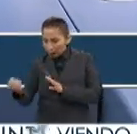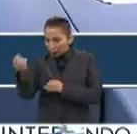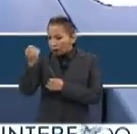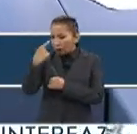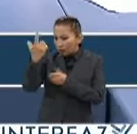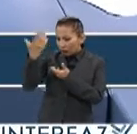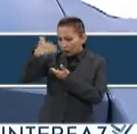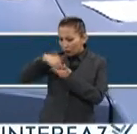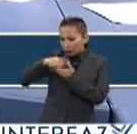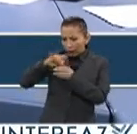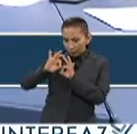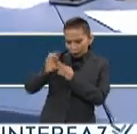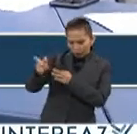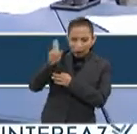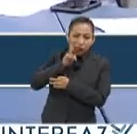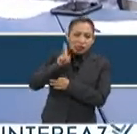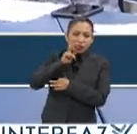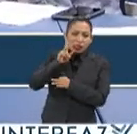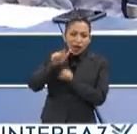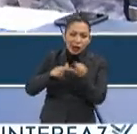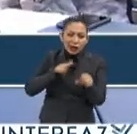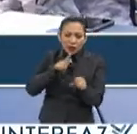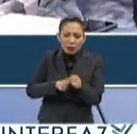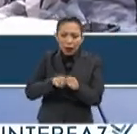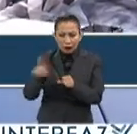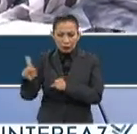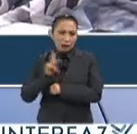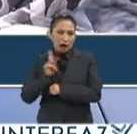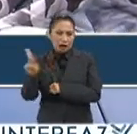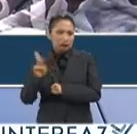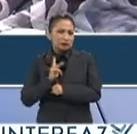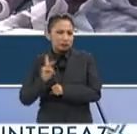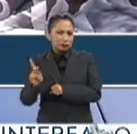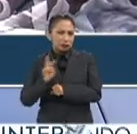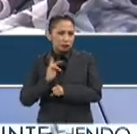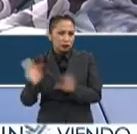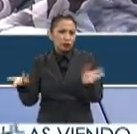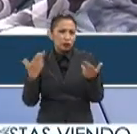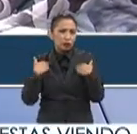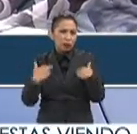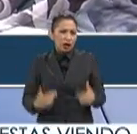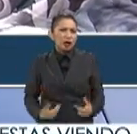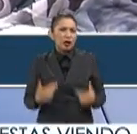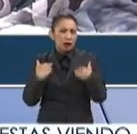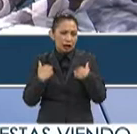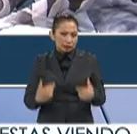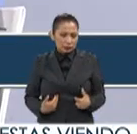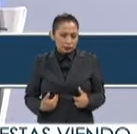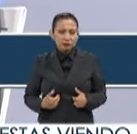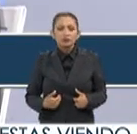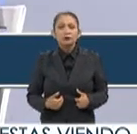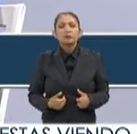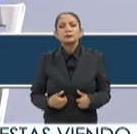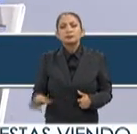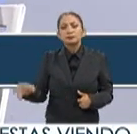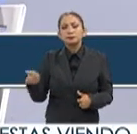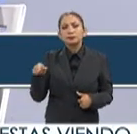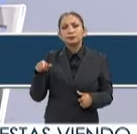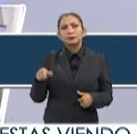en modelos animales que semejan condiciones patológicas humanas,